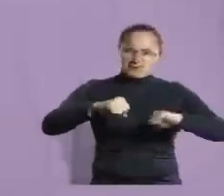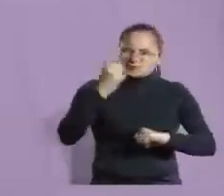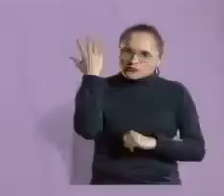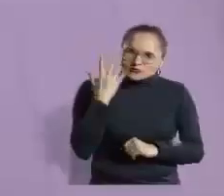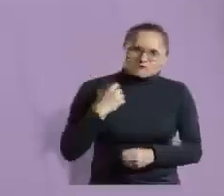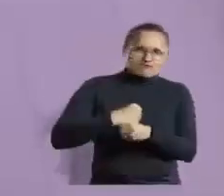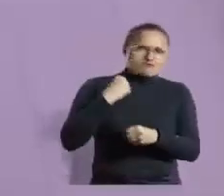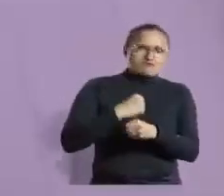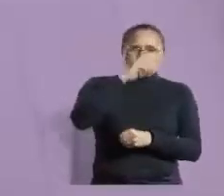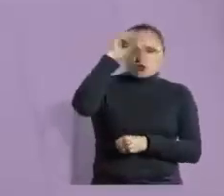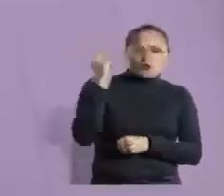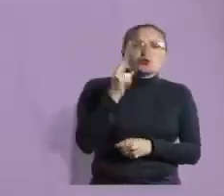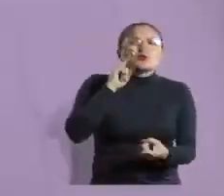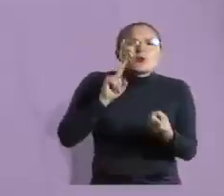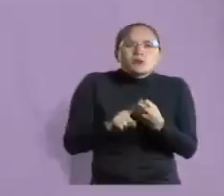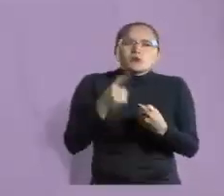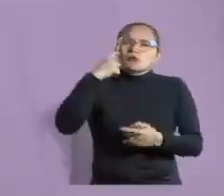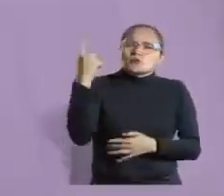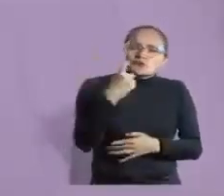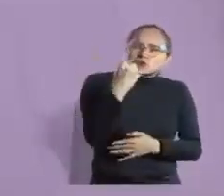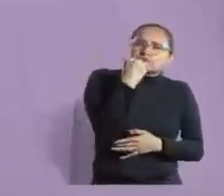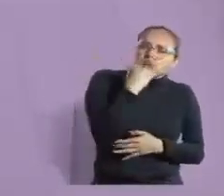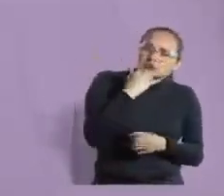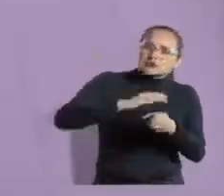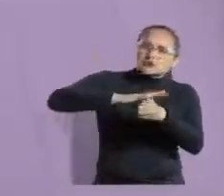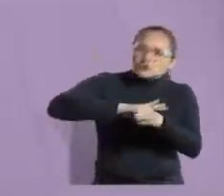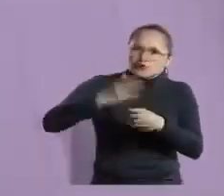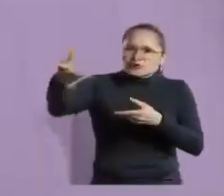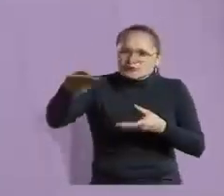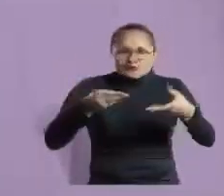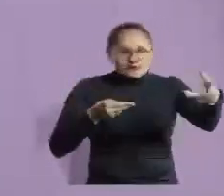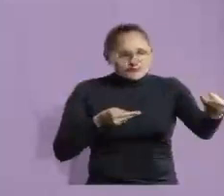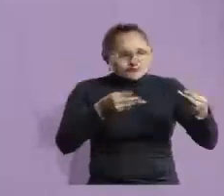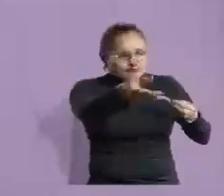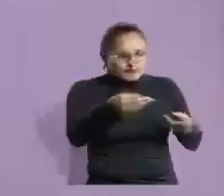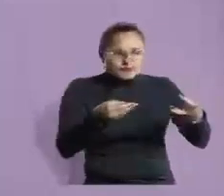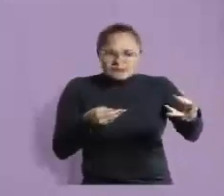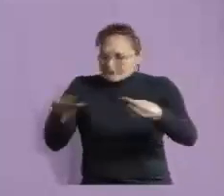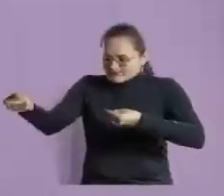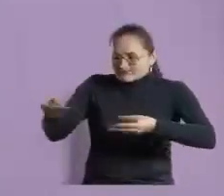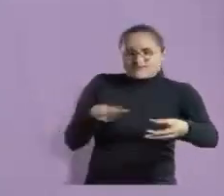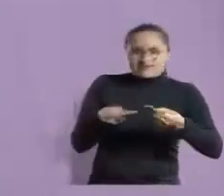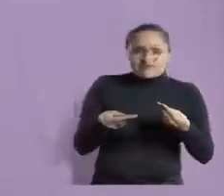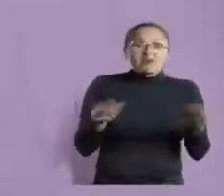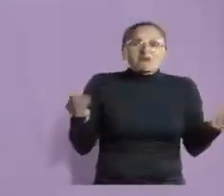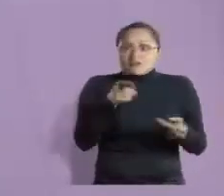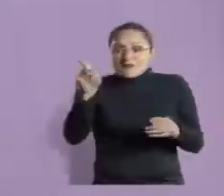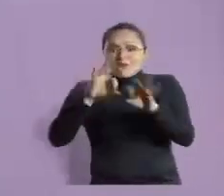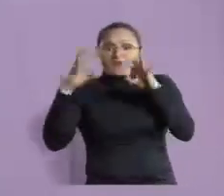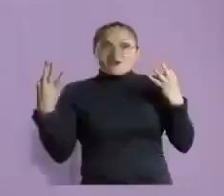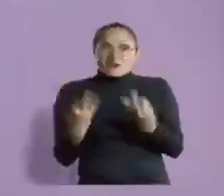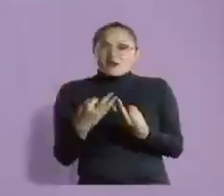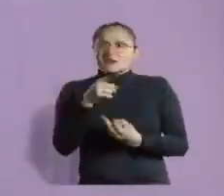para poder recopilar los casos porque lastimosamente muchas familias que buscan a sus seres queridos lo